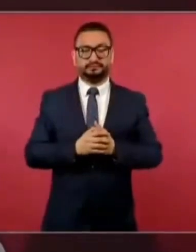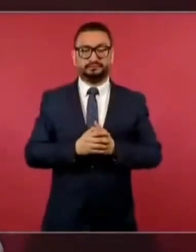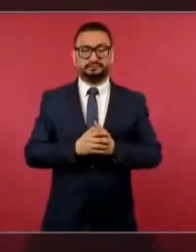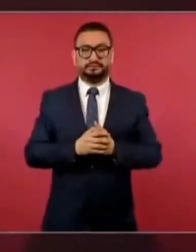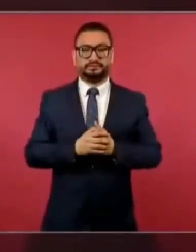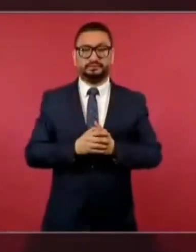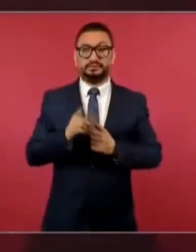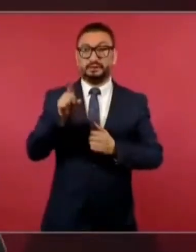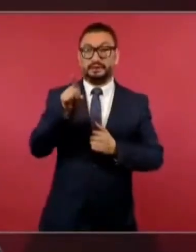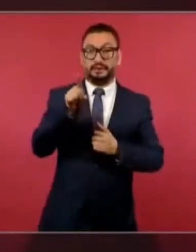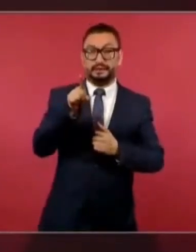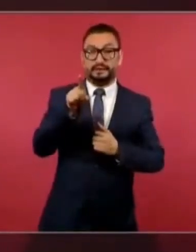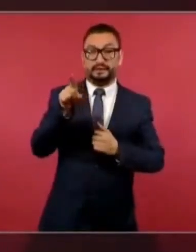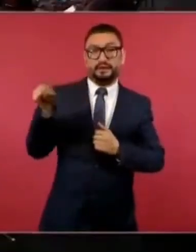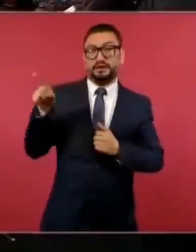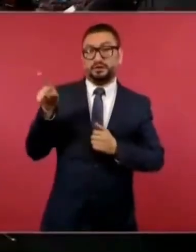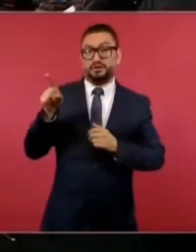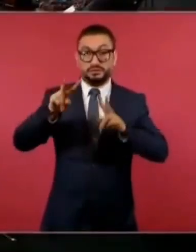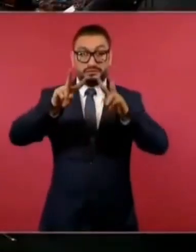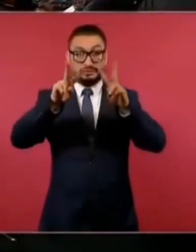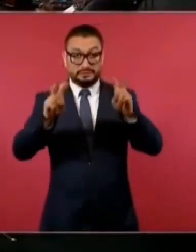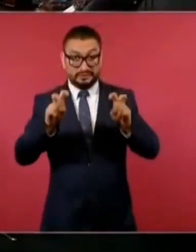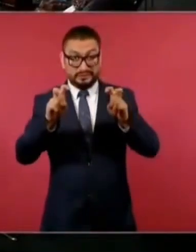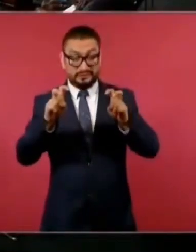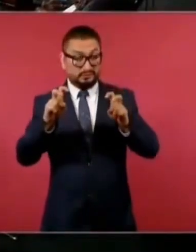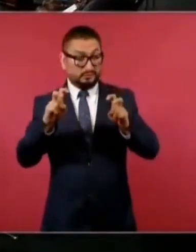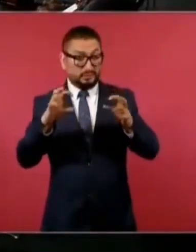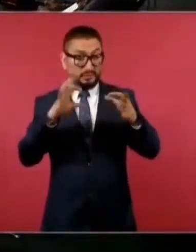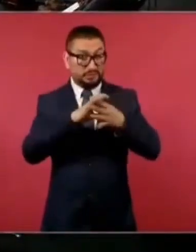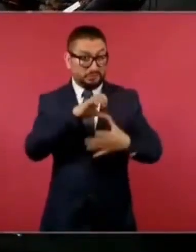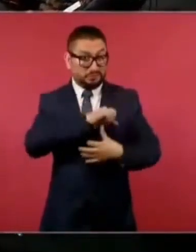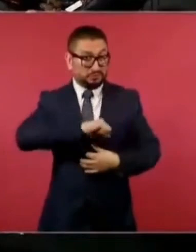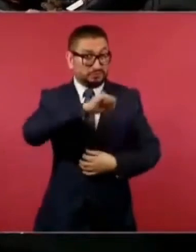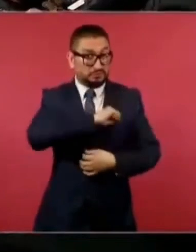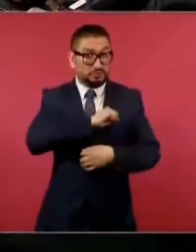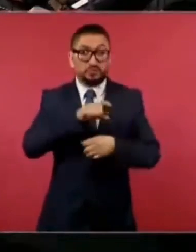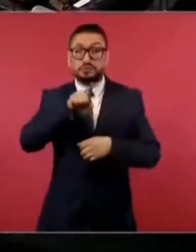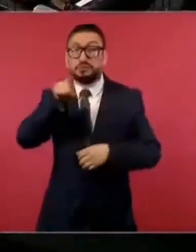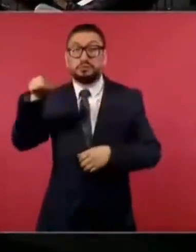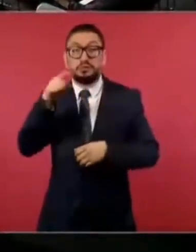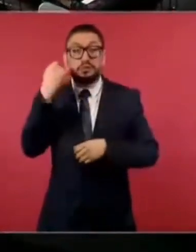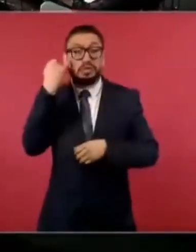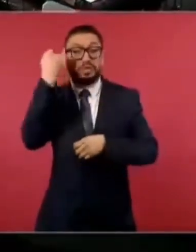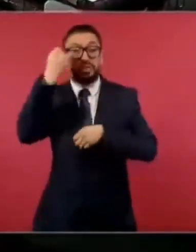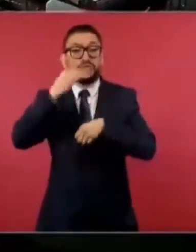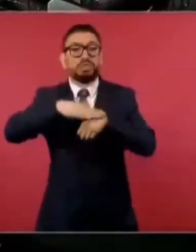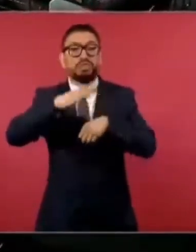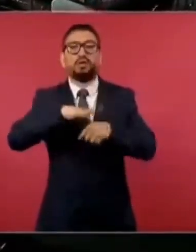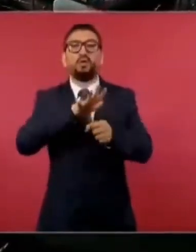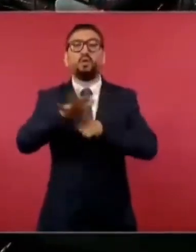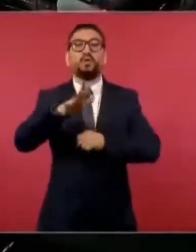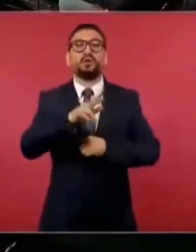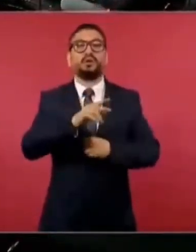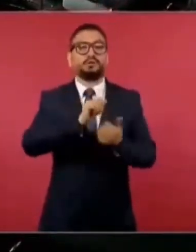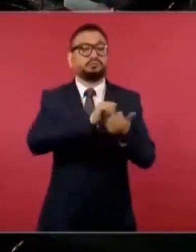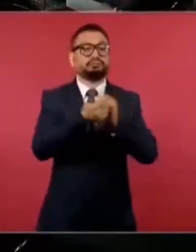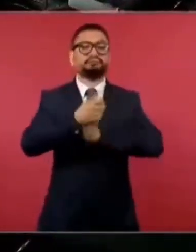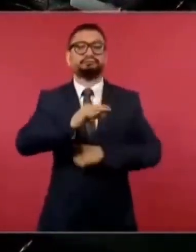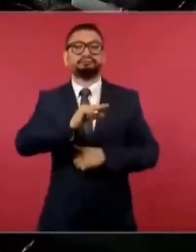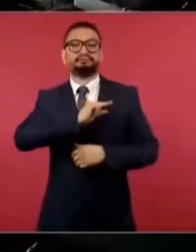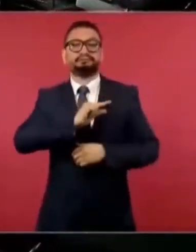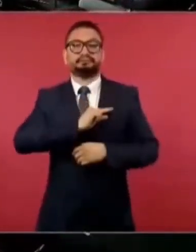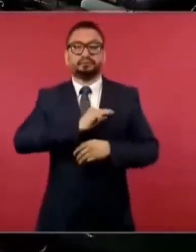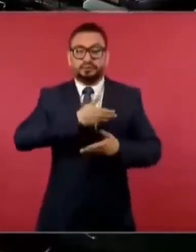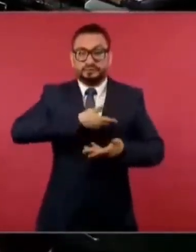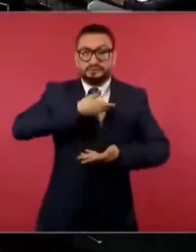Ellos, en el caso de la salud, ¿qué planteaban? La privatización de los